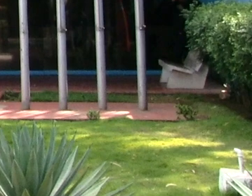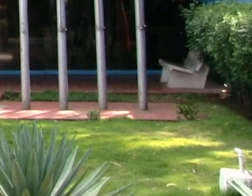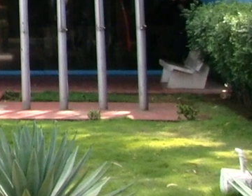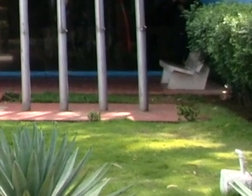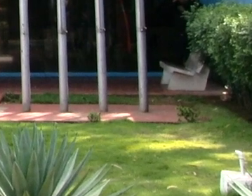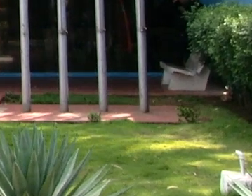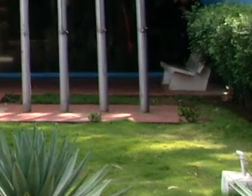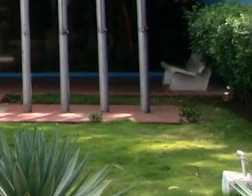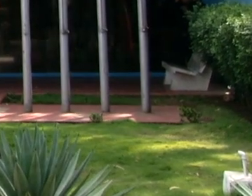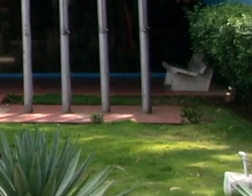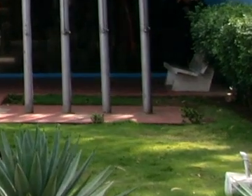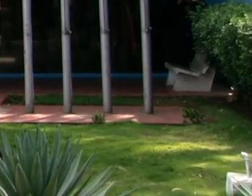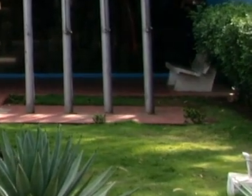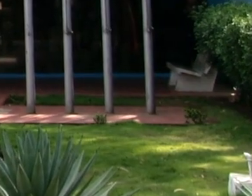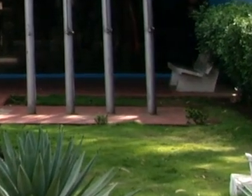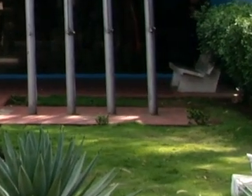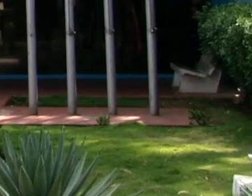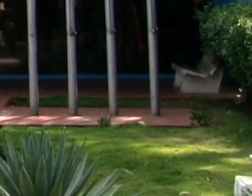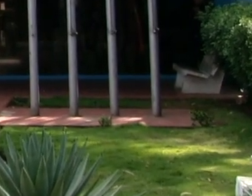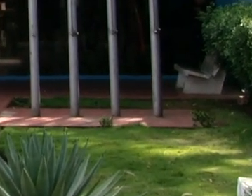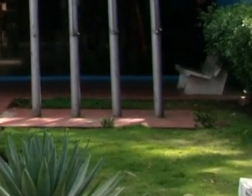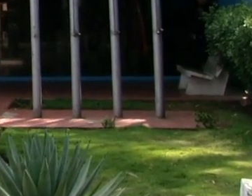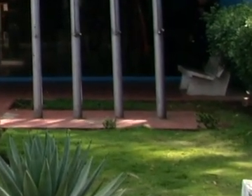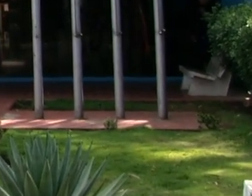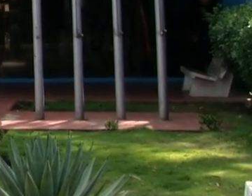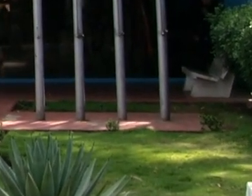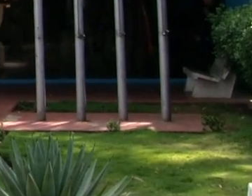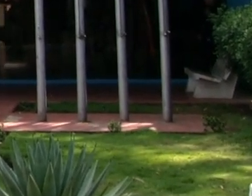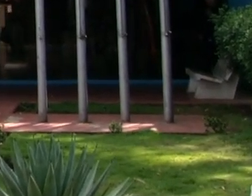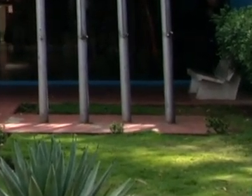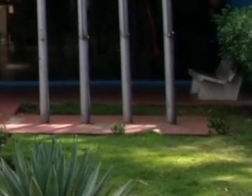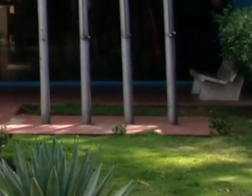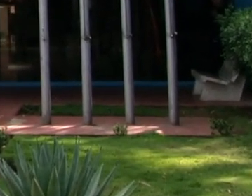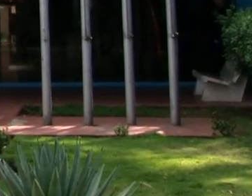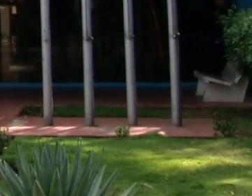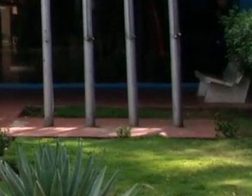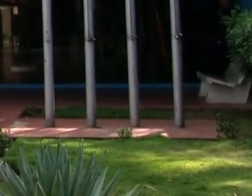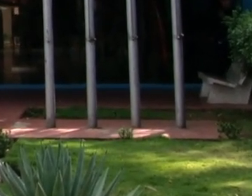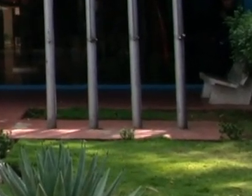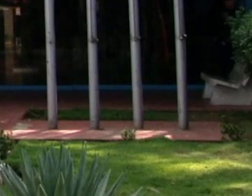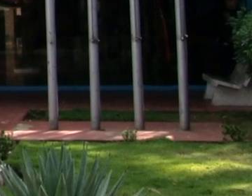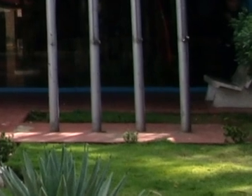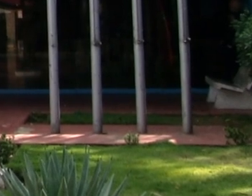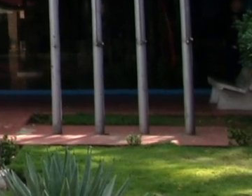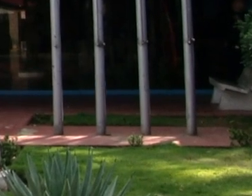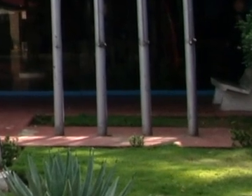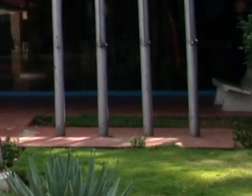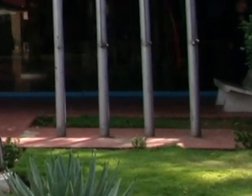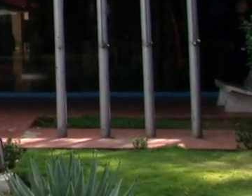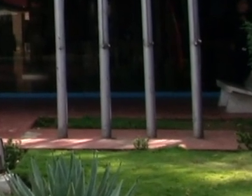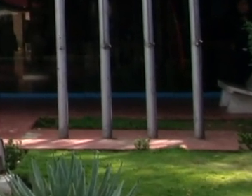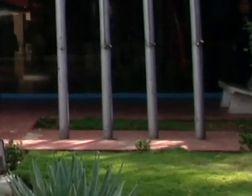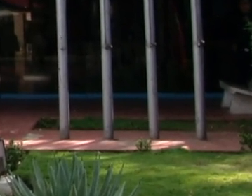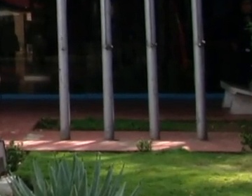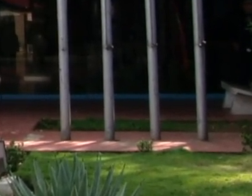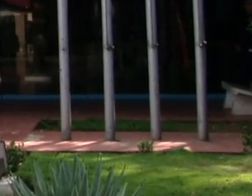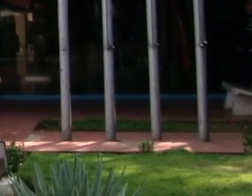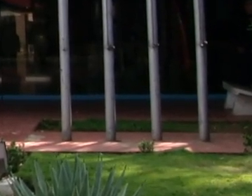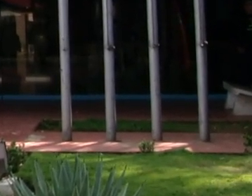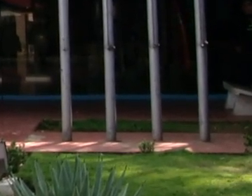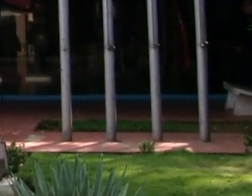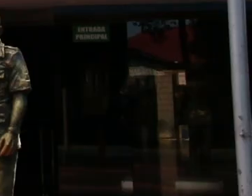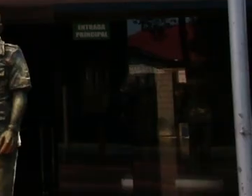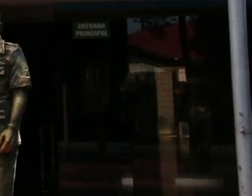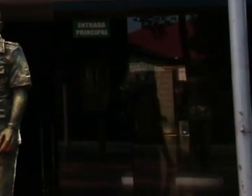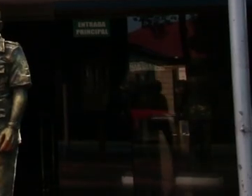comunitario. Según el Ministerio de Gobernación y la Asamblea Nacional, controlados por el partido de gobierno, las ONGs no presentaron sus estados